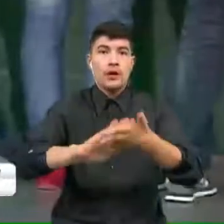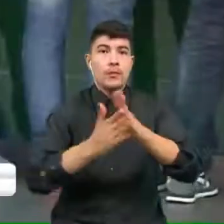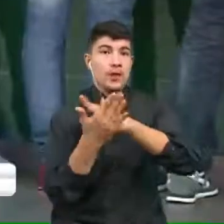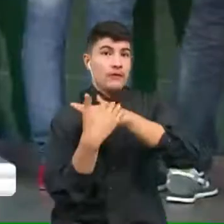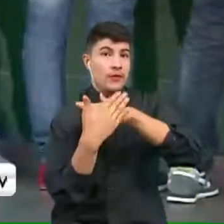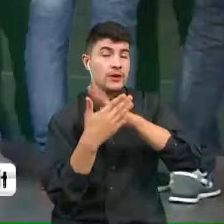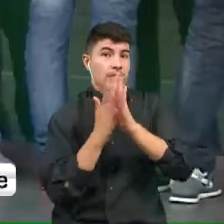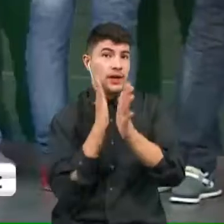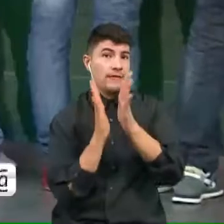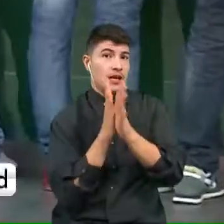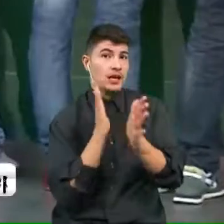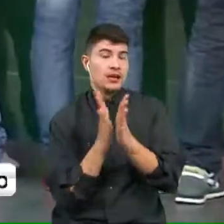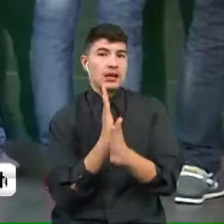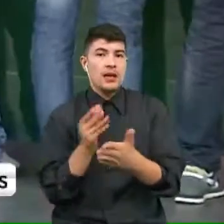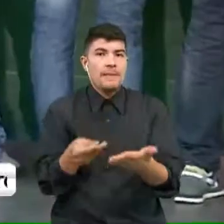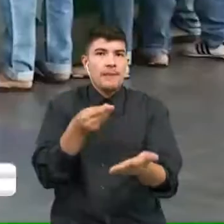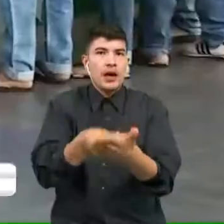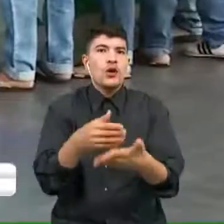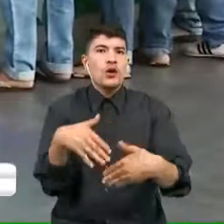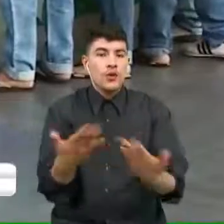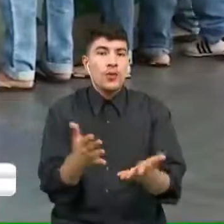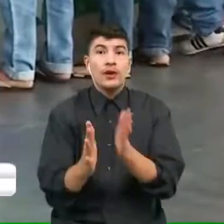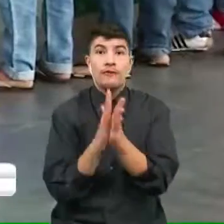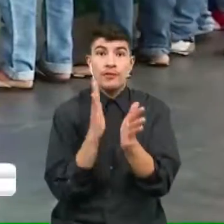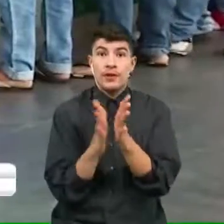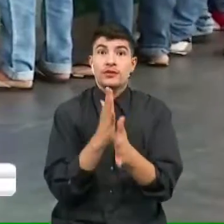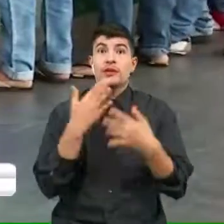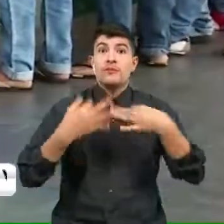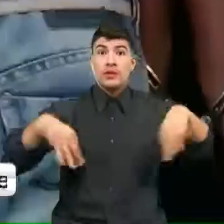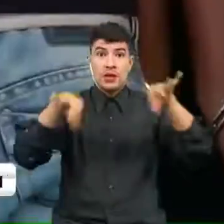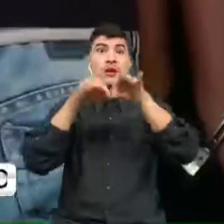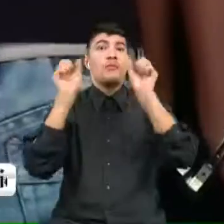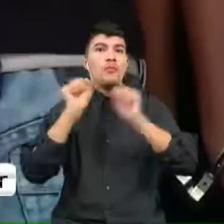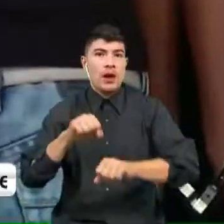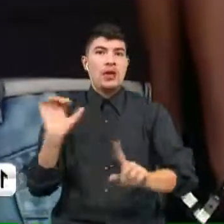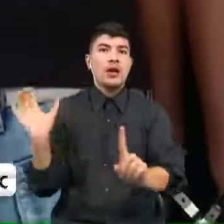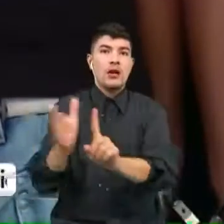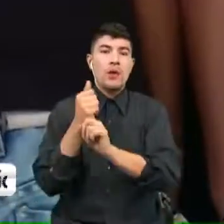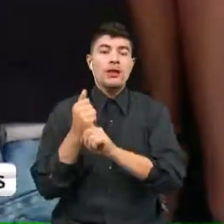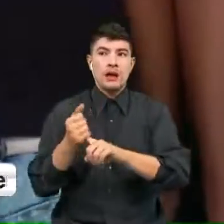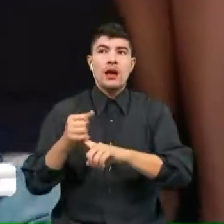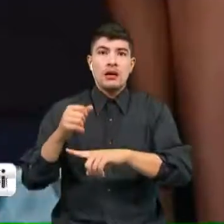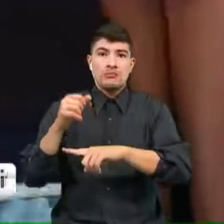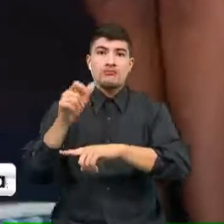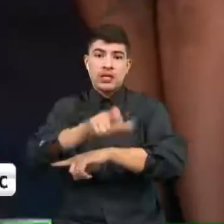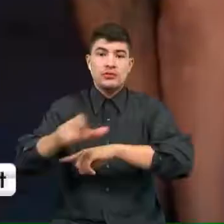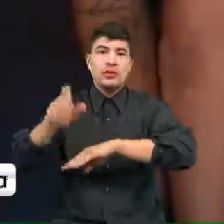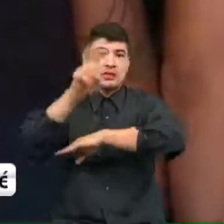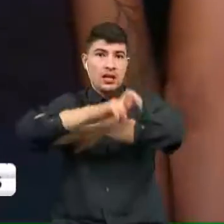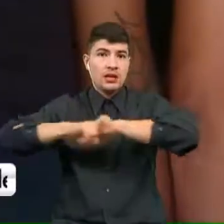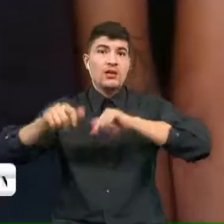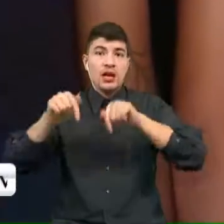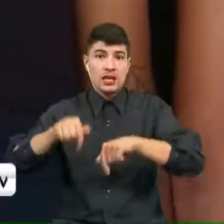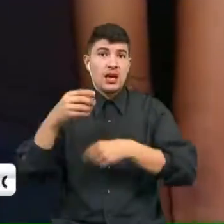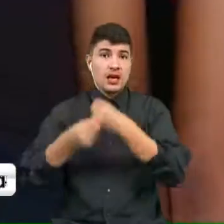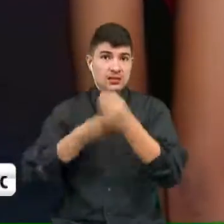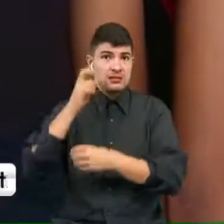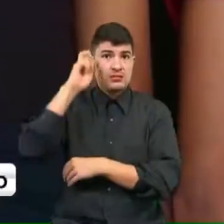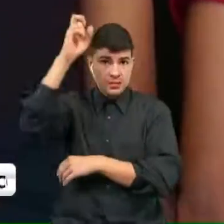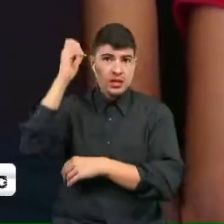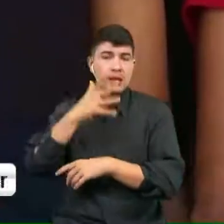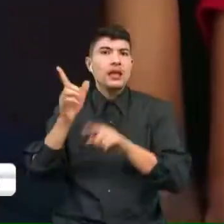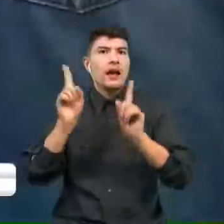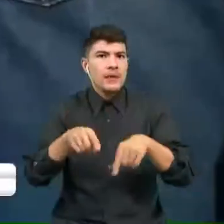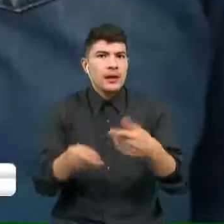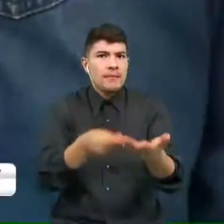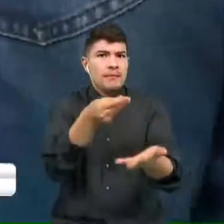distribuidos en pago de información valiosa que conduzca a la captura de los ladrones que están haciendo las suyas en norte de santander también para el pago